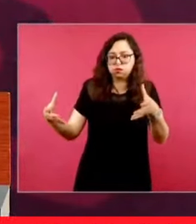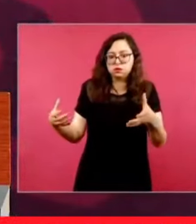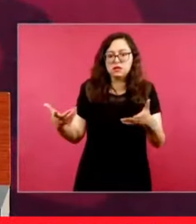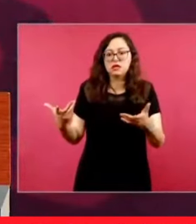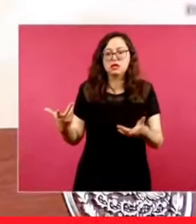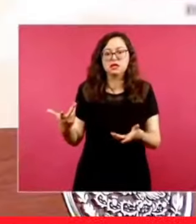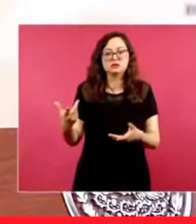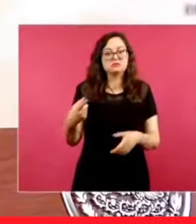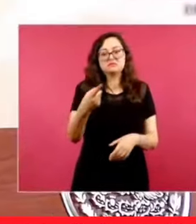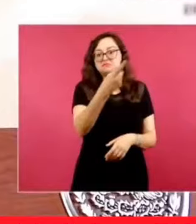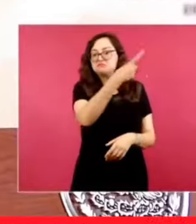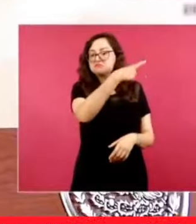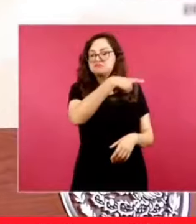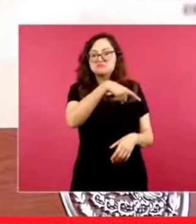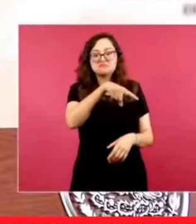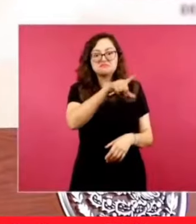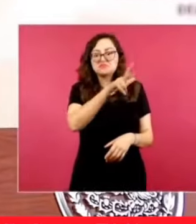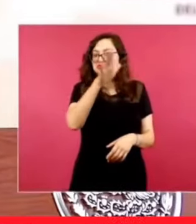este adoctrinamiento